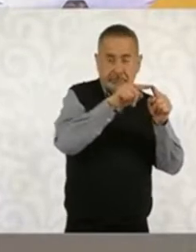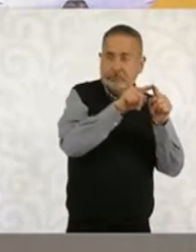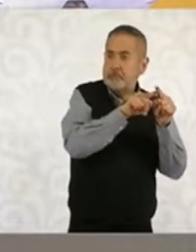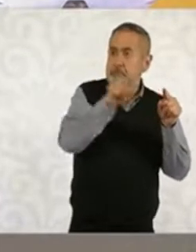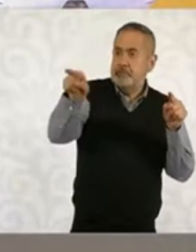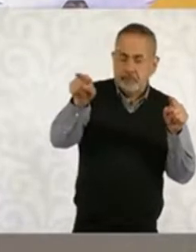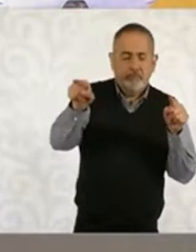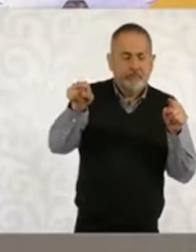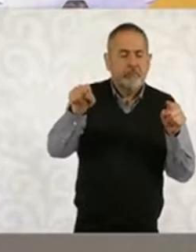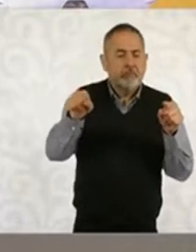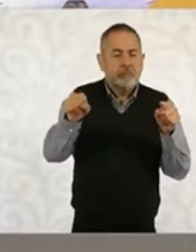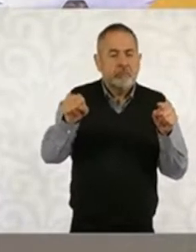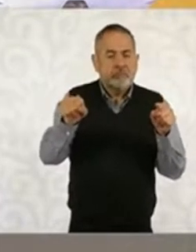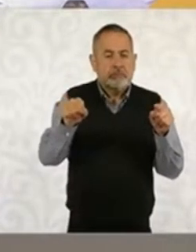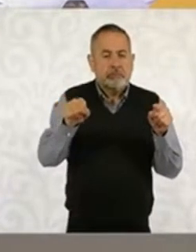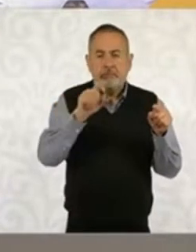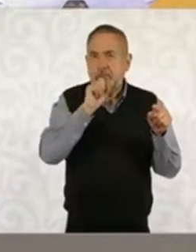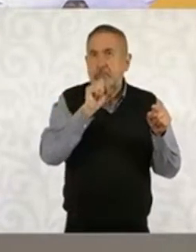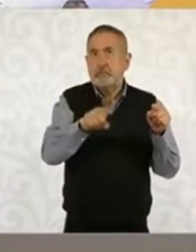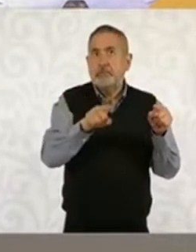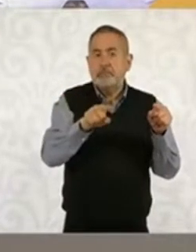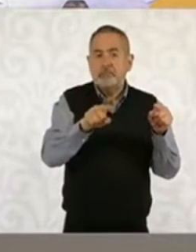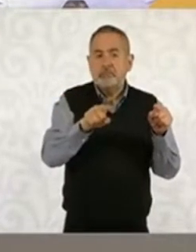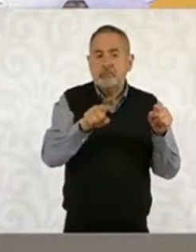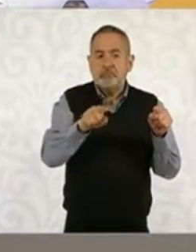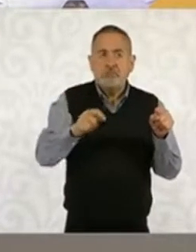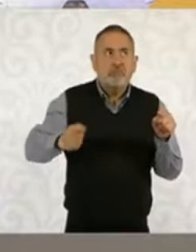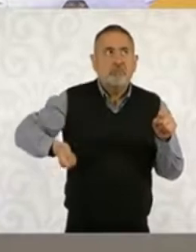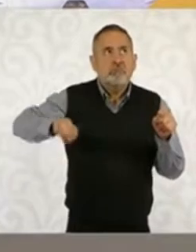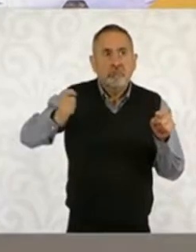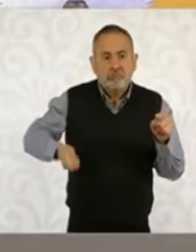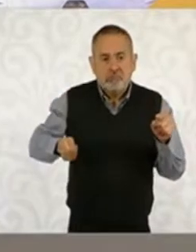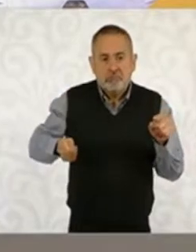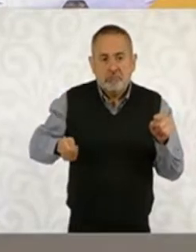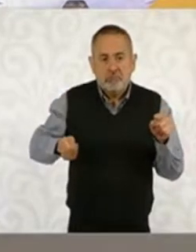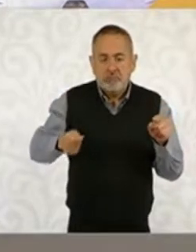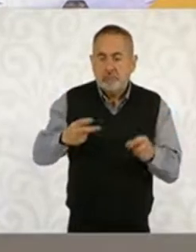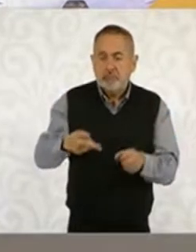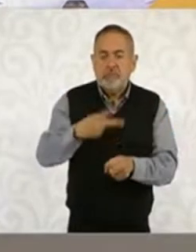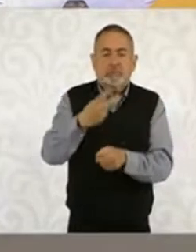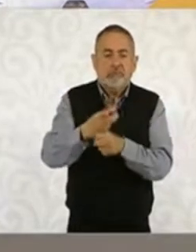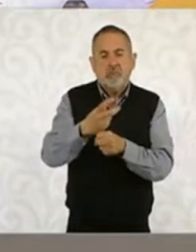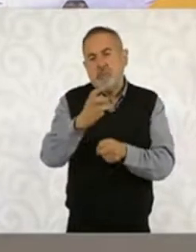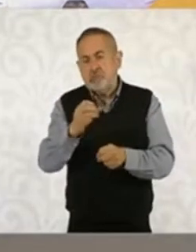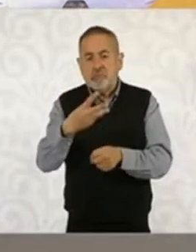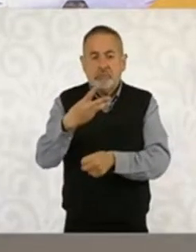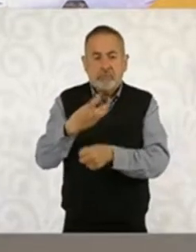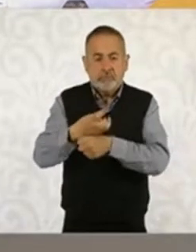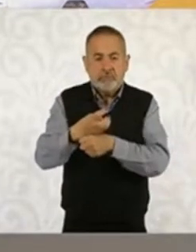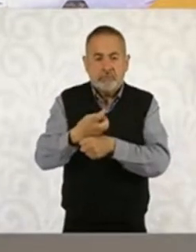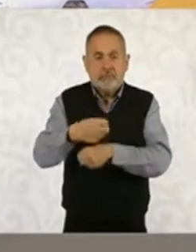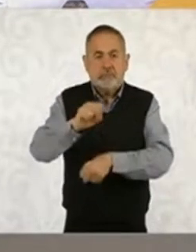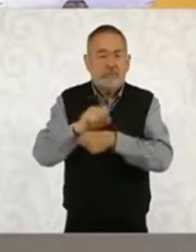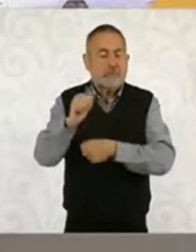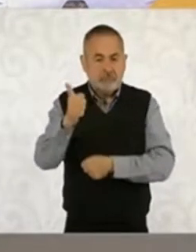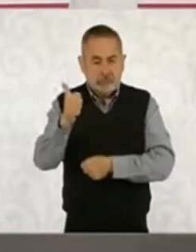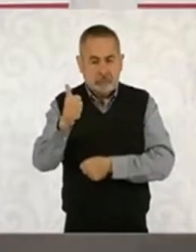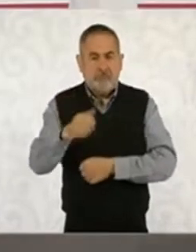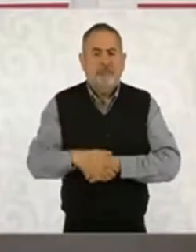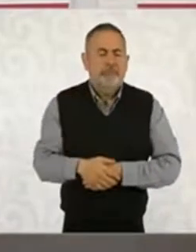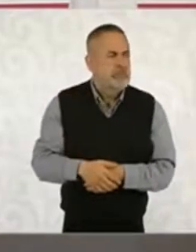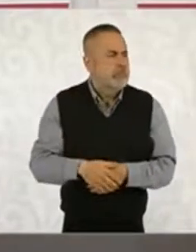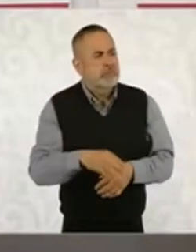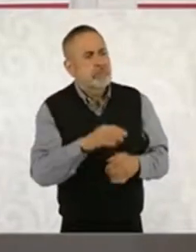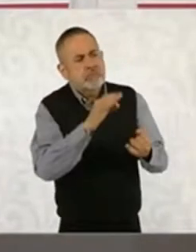Laredo. Esa también la vamos a estar fallando entre la segunda y tercera semana de agosto. ¿Y la